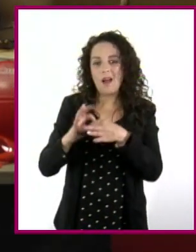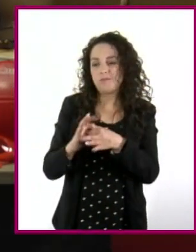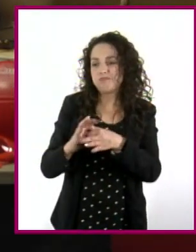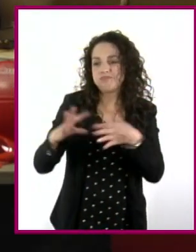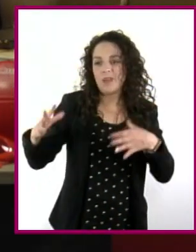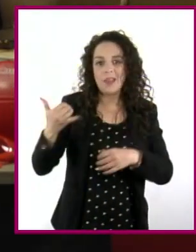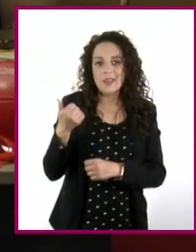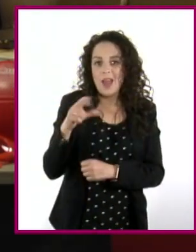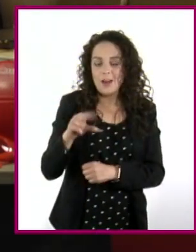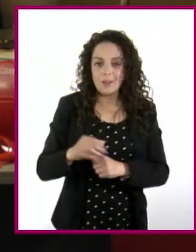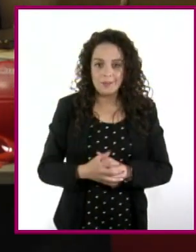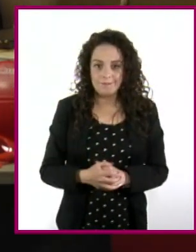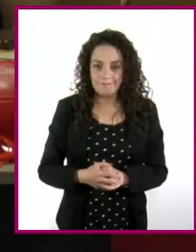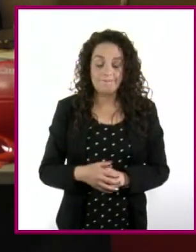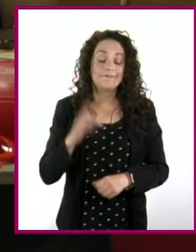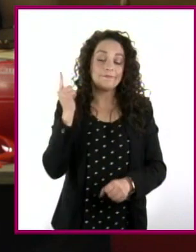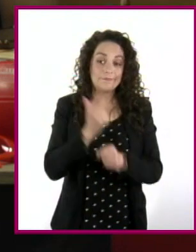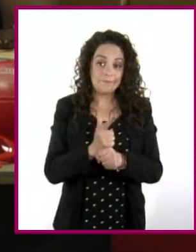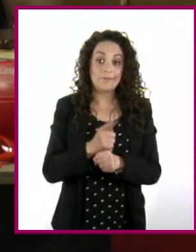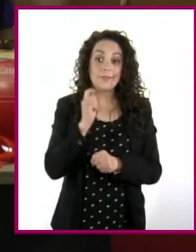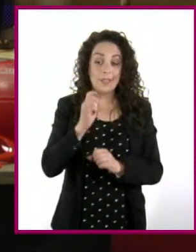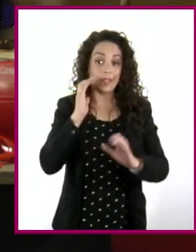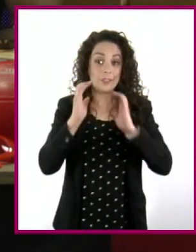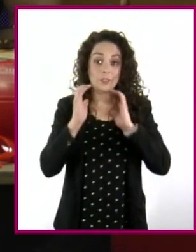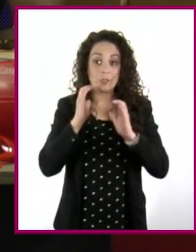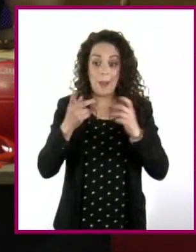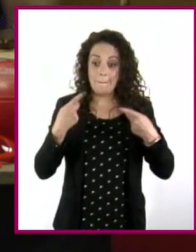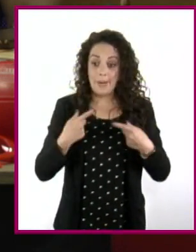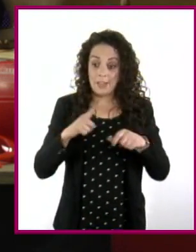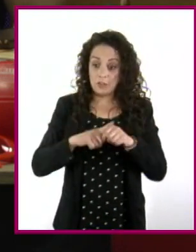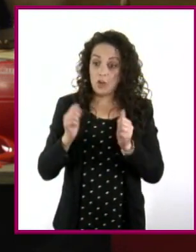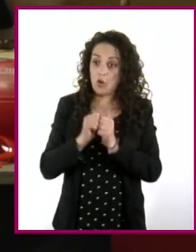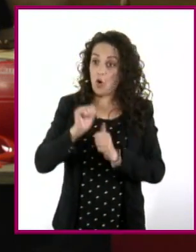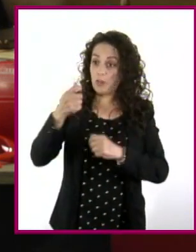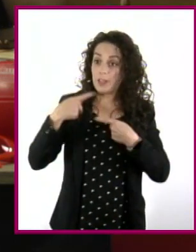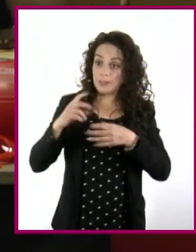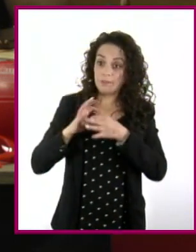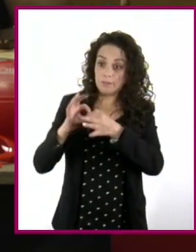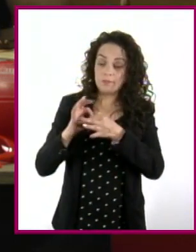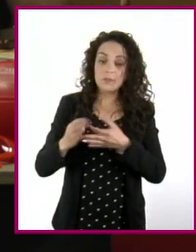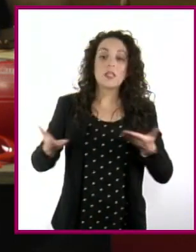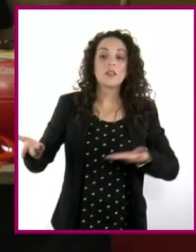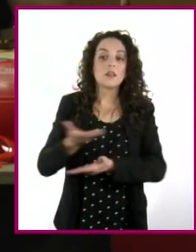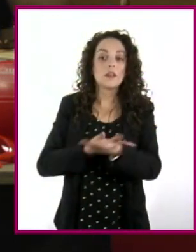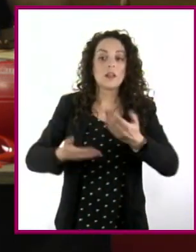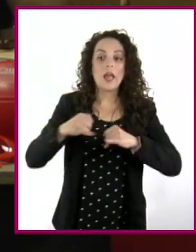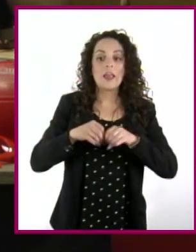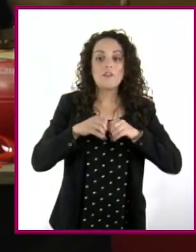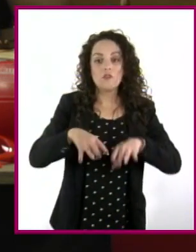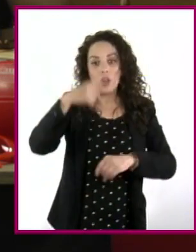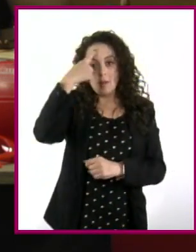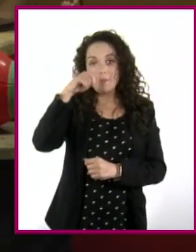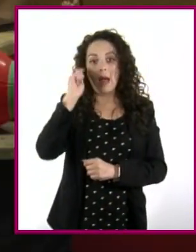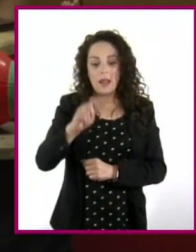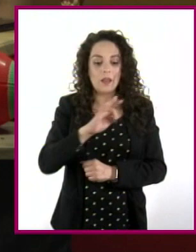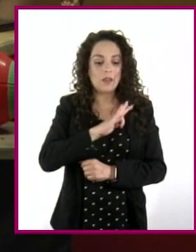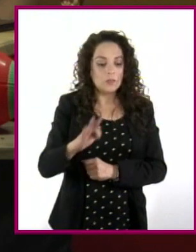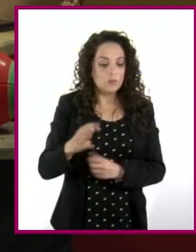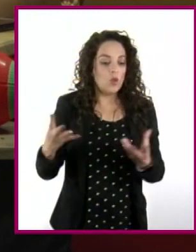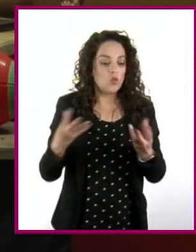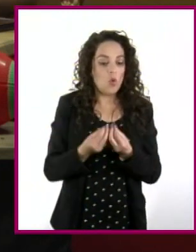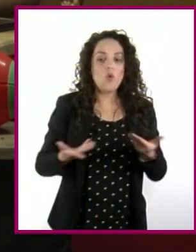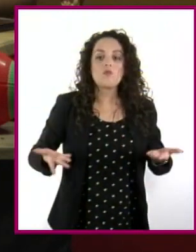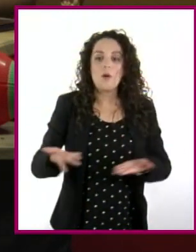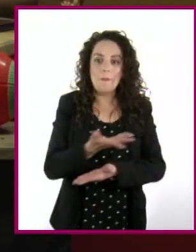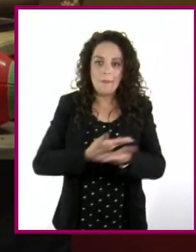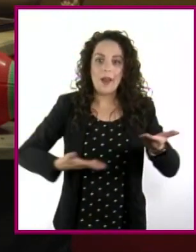También descubrimos que la comunicación interpersonal es el intercambio de información entre las personas para organizar la convivencia. Al compartir